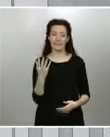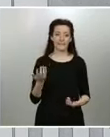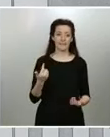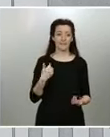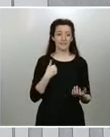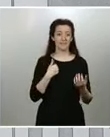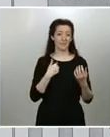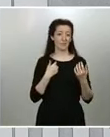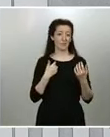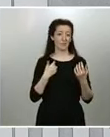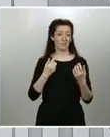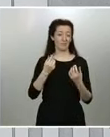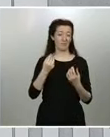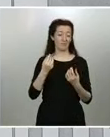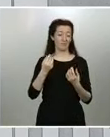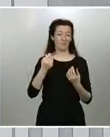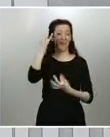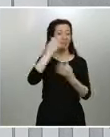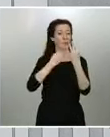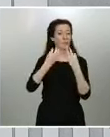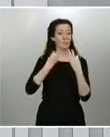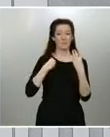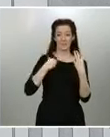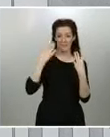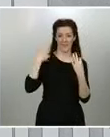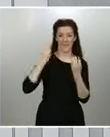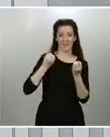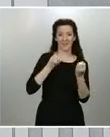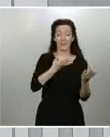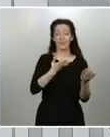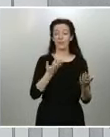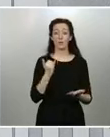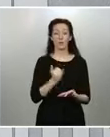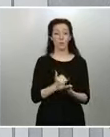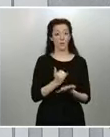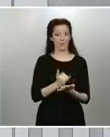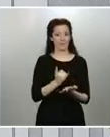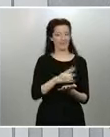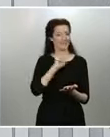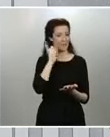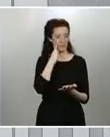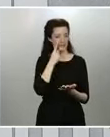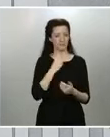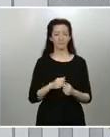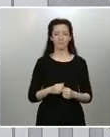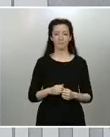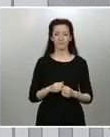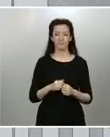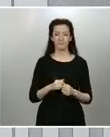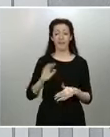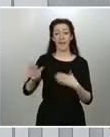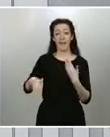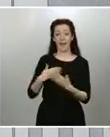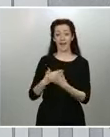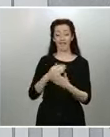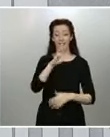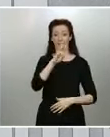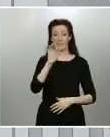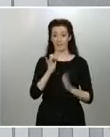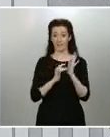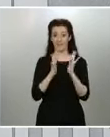en mi comparecencia de ayer de pruebas diagnósticas que se han hecho hasta el momento hasta el día 30 de abril en españa- se hicieron un millón